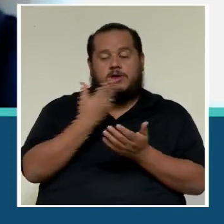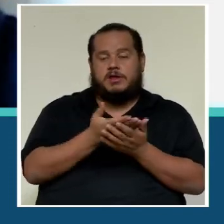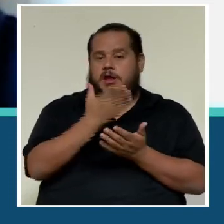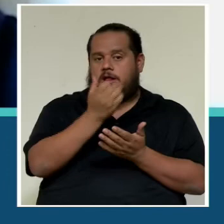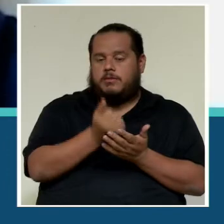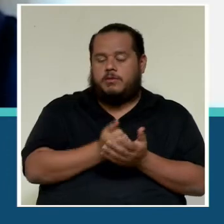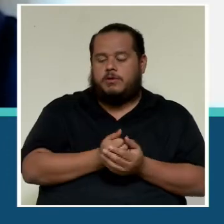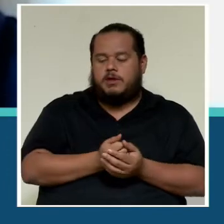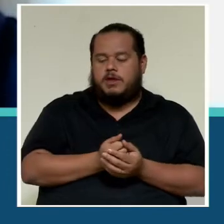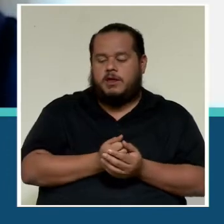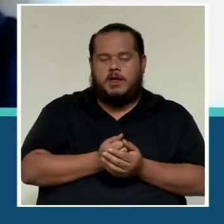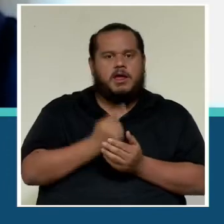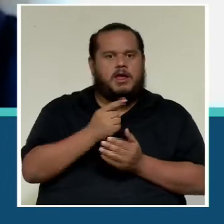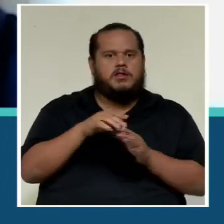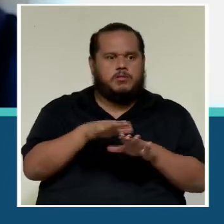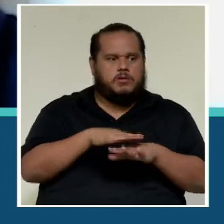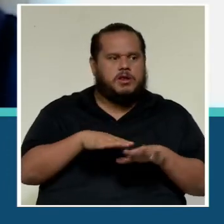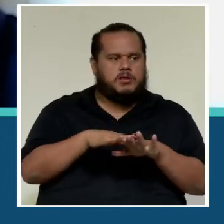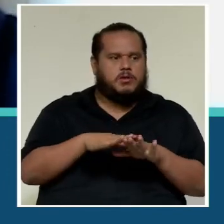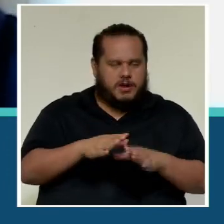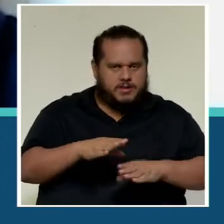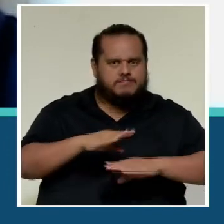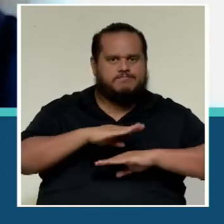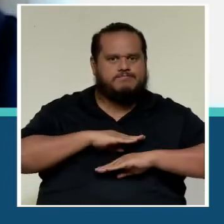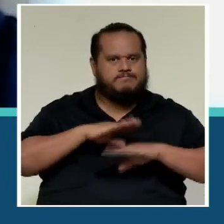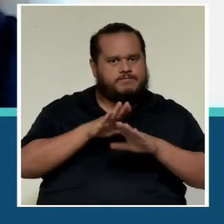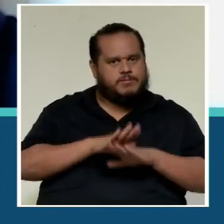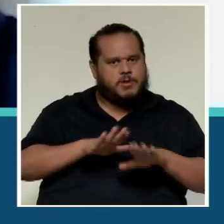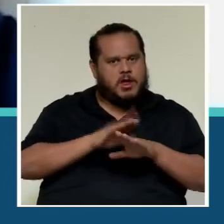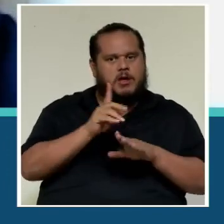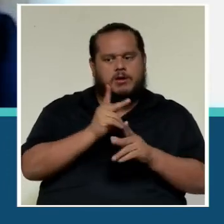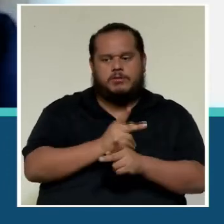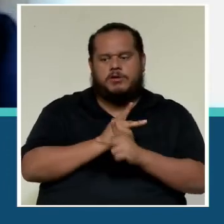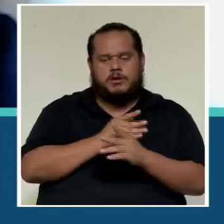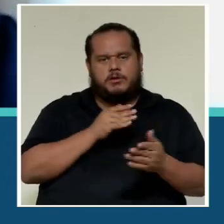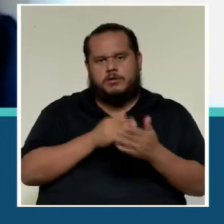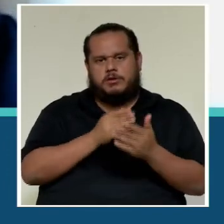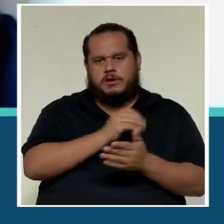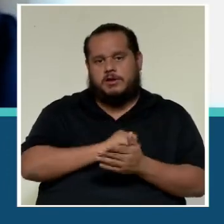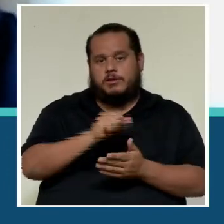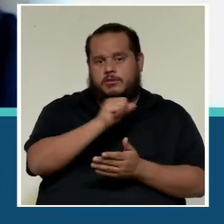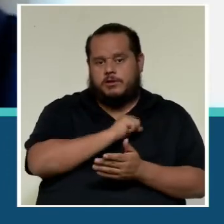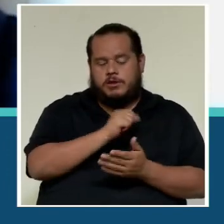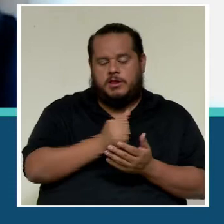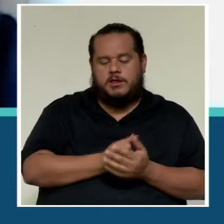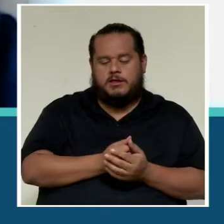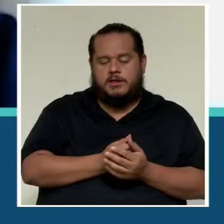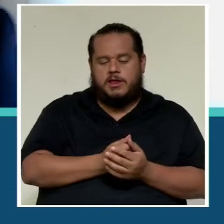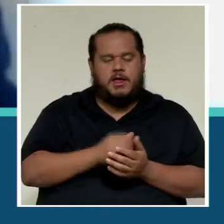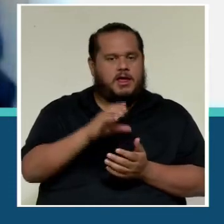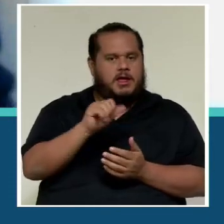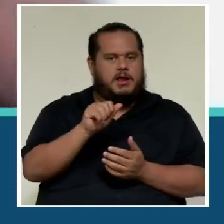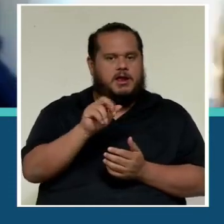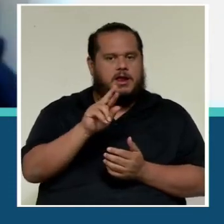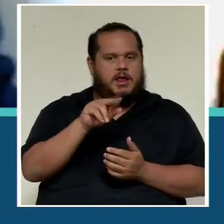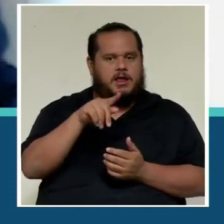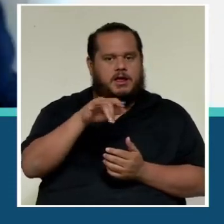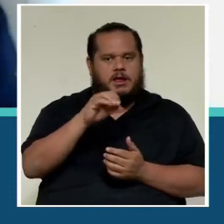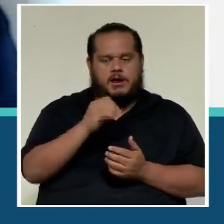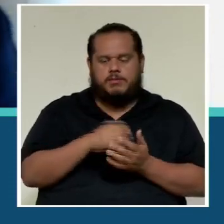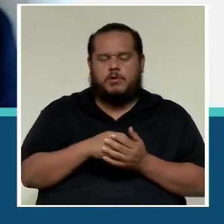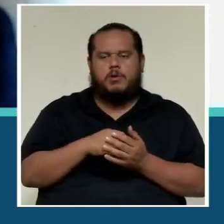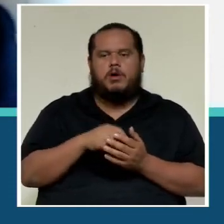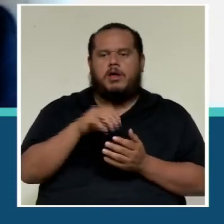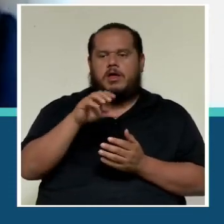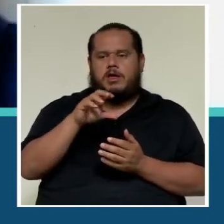modo es una zona de confort donde hay una protección contra las autoridades en la Carpio, en los Cuadros,